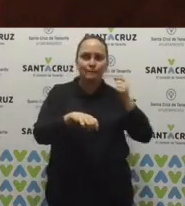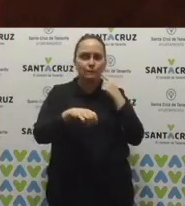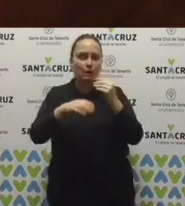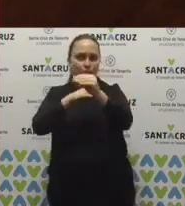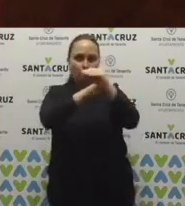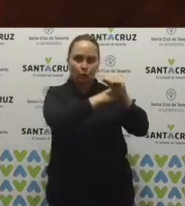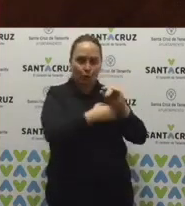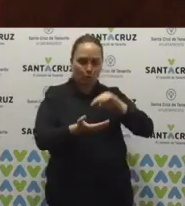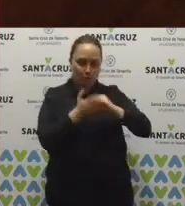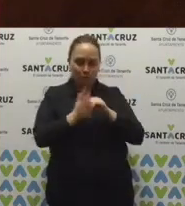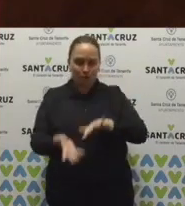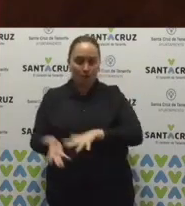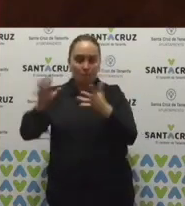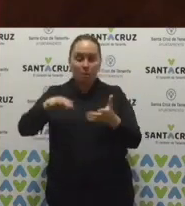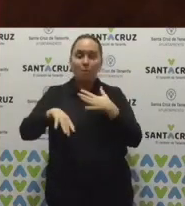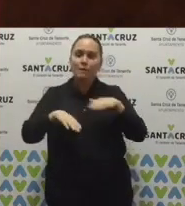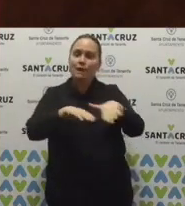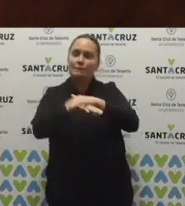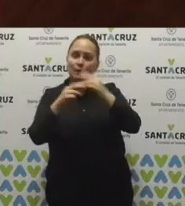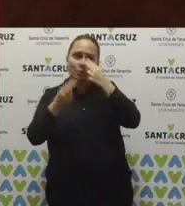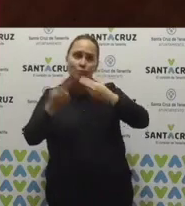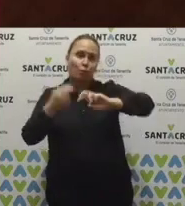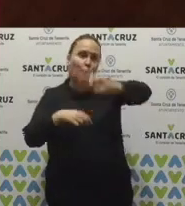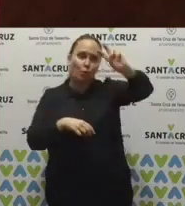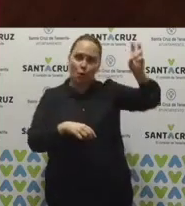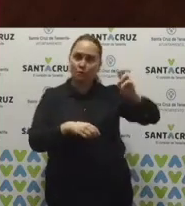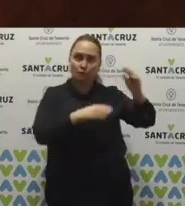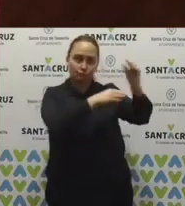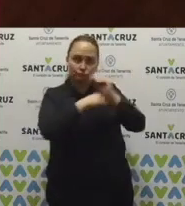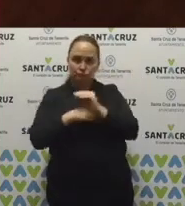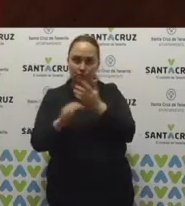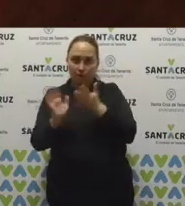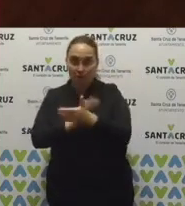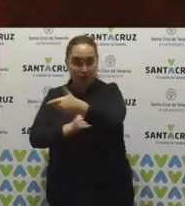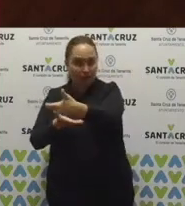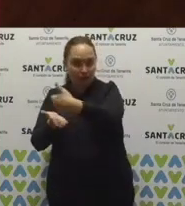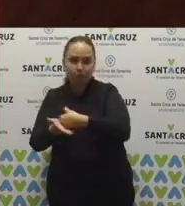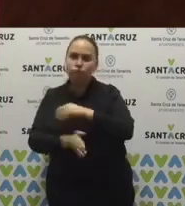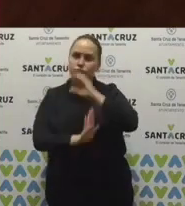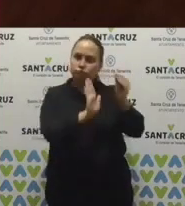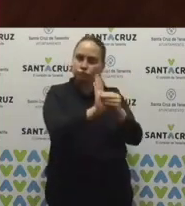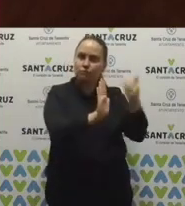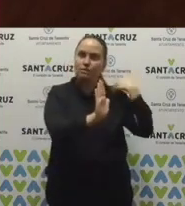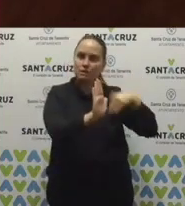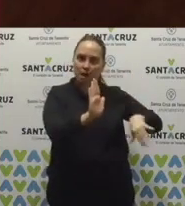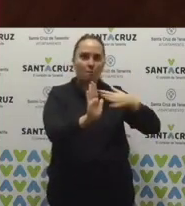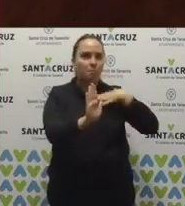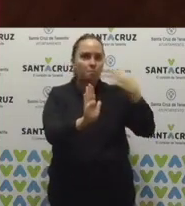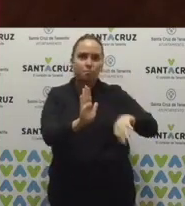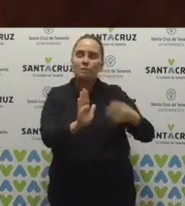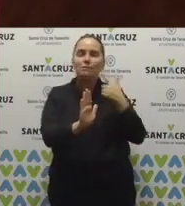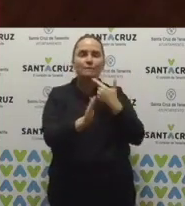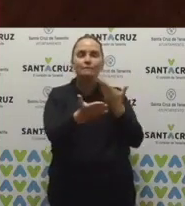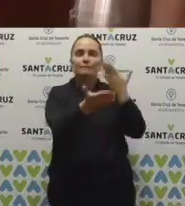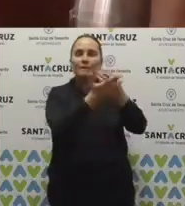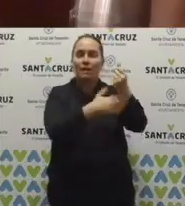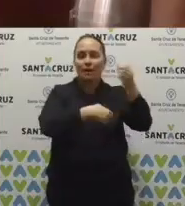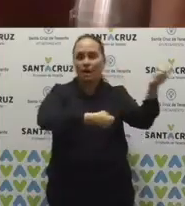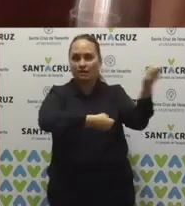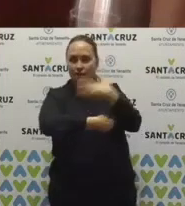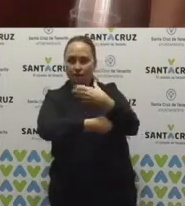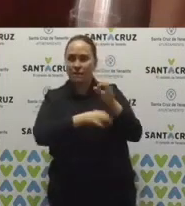venir de otras administraciones por tanto también recogida la posibilidad de que puedan venir por supuesto transferencia extraordinaria que